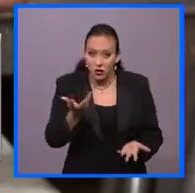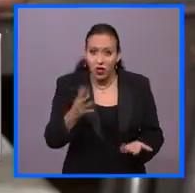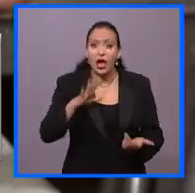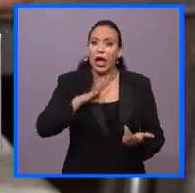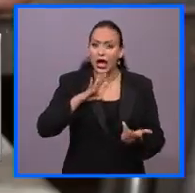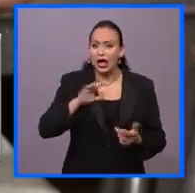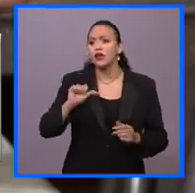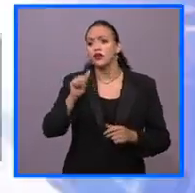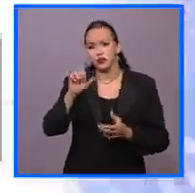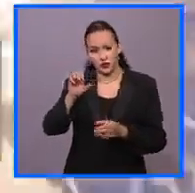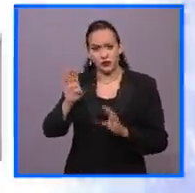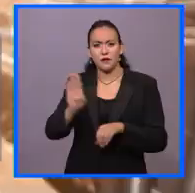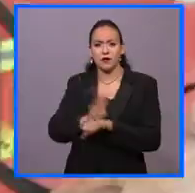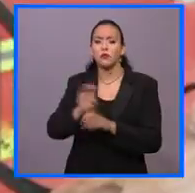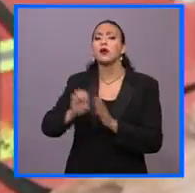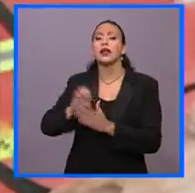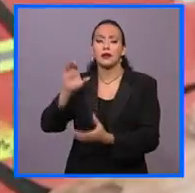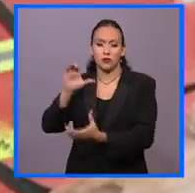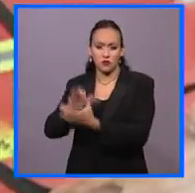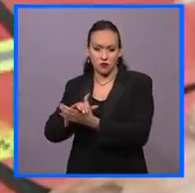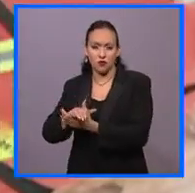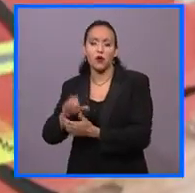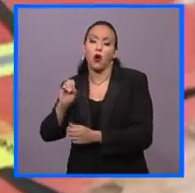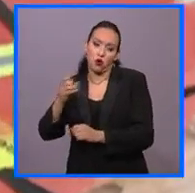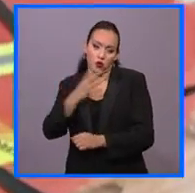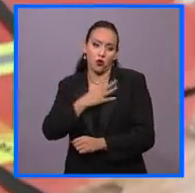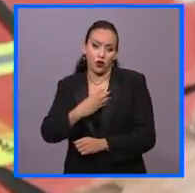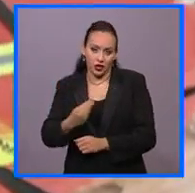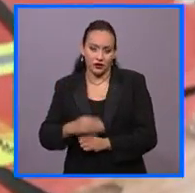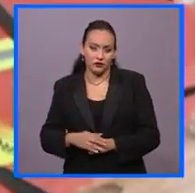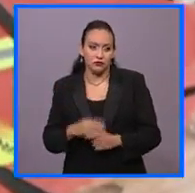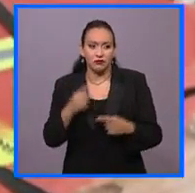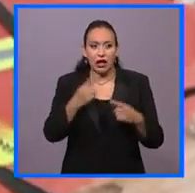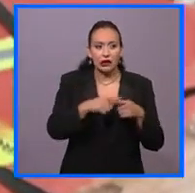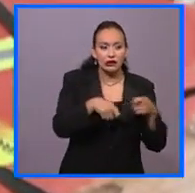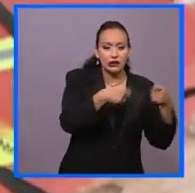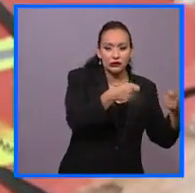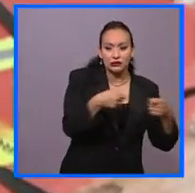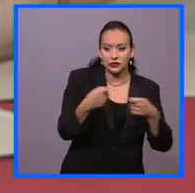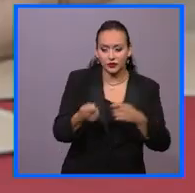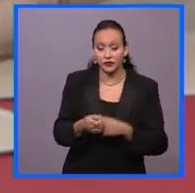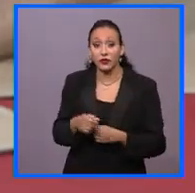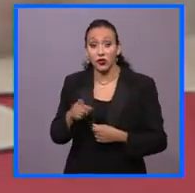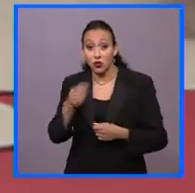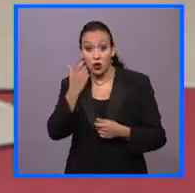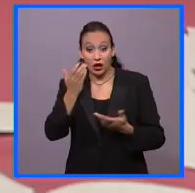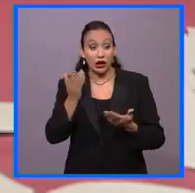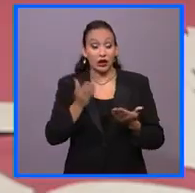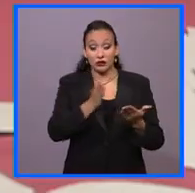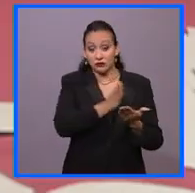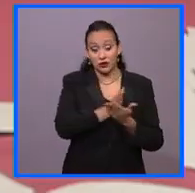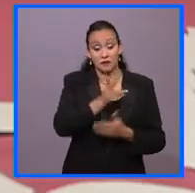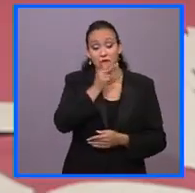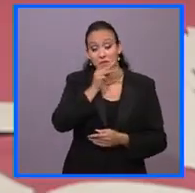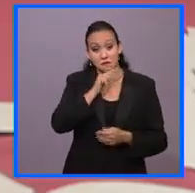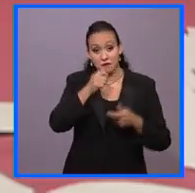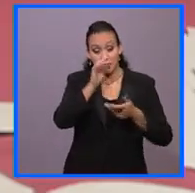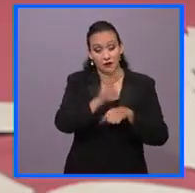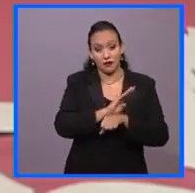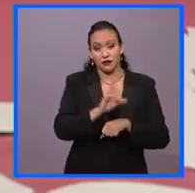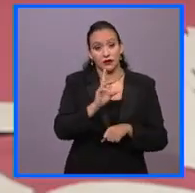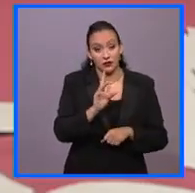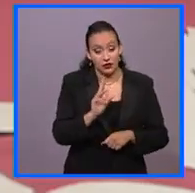como el cónyuge o los hijos. La sala consideró que esa exclusión es discriminatoria, ya que no toma en cuenta que